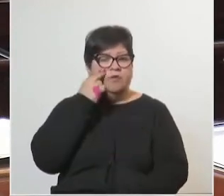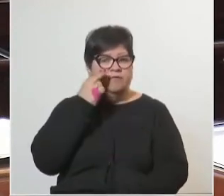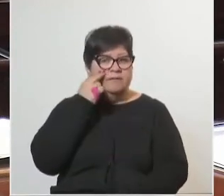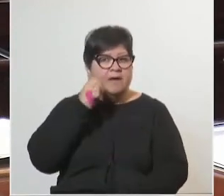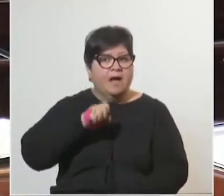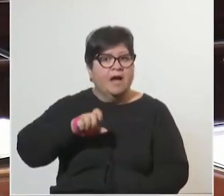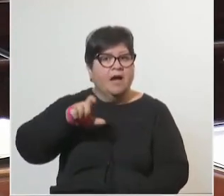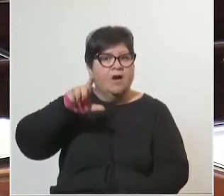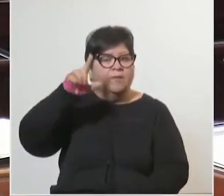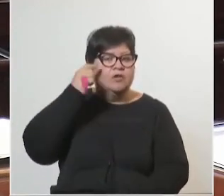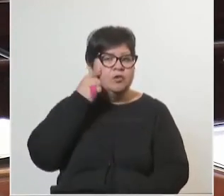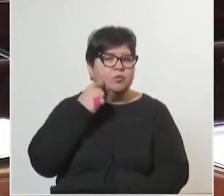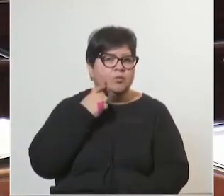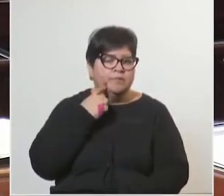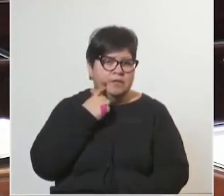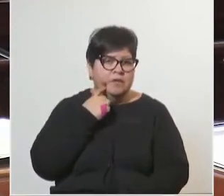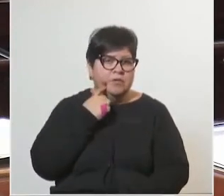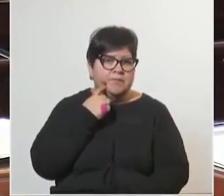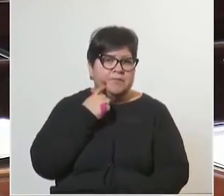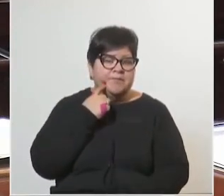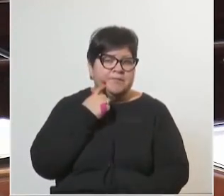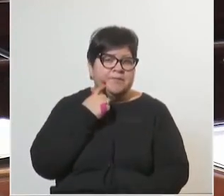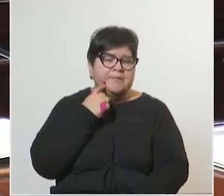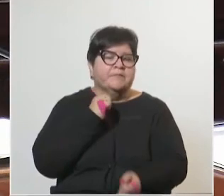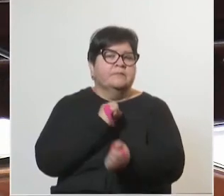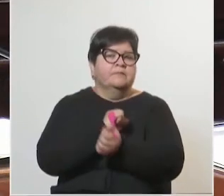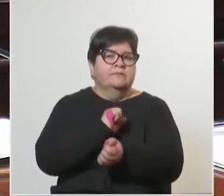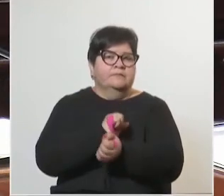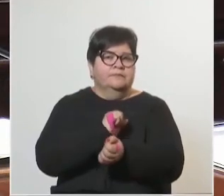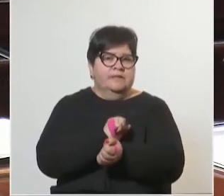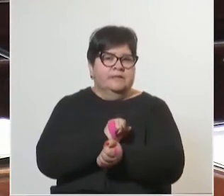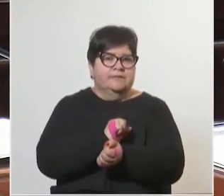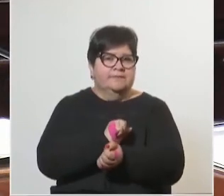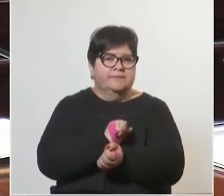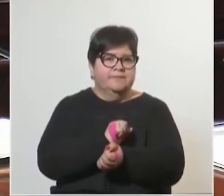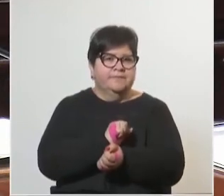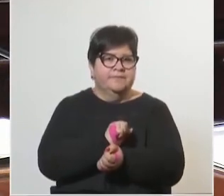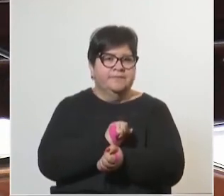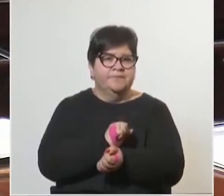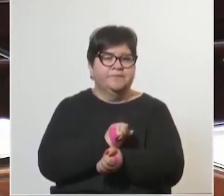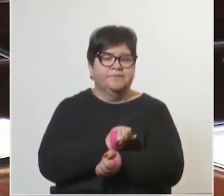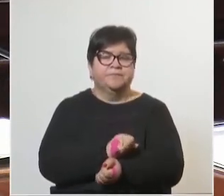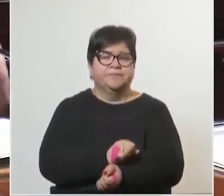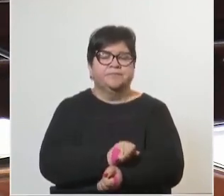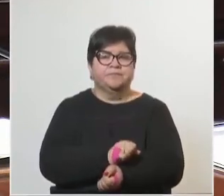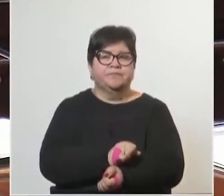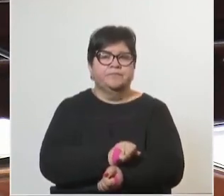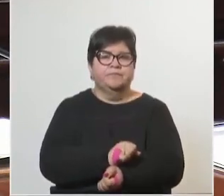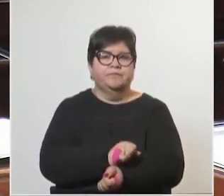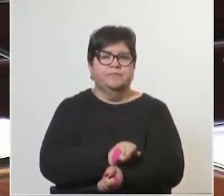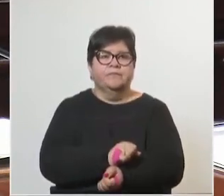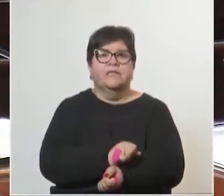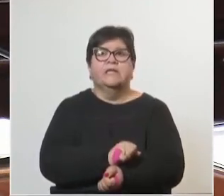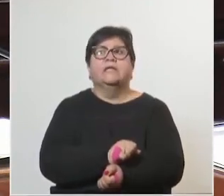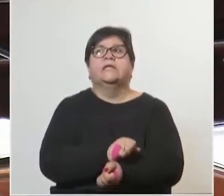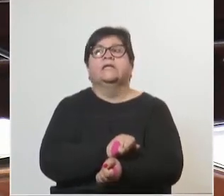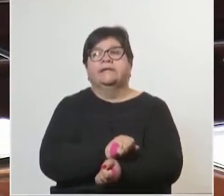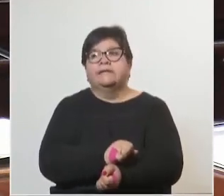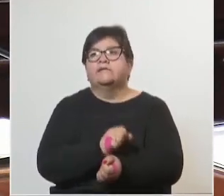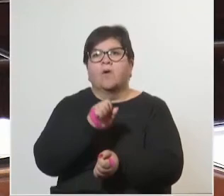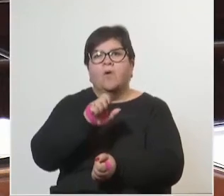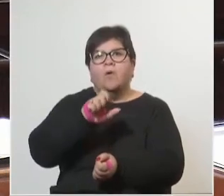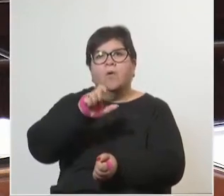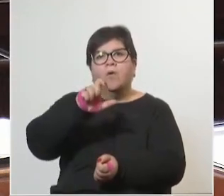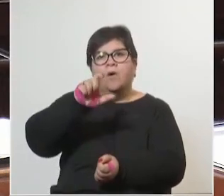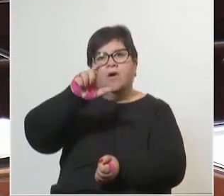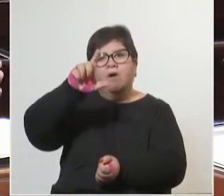de las personas, de la cantidad de personas privadas de la libertad, ha venido en aumento sistemáticamente